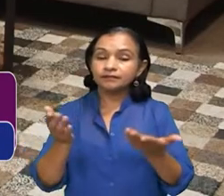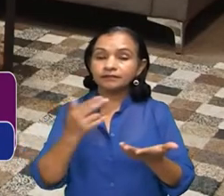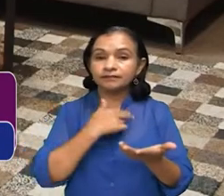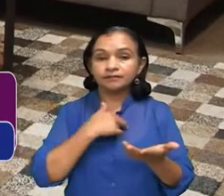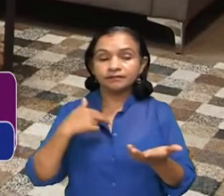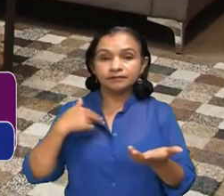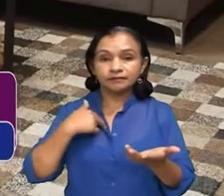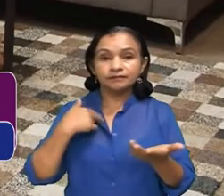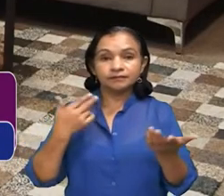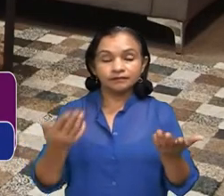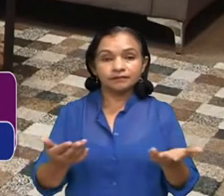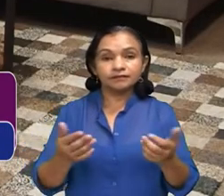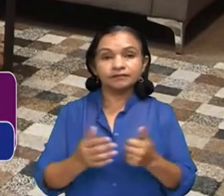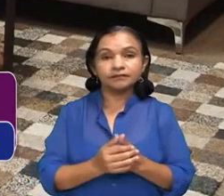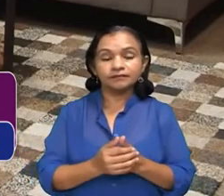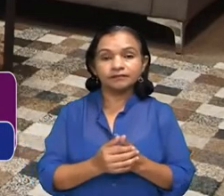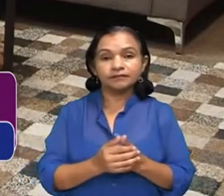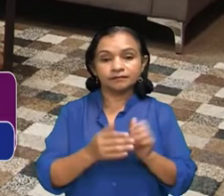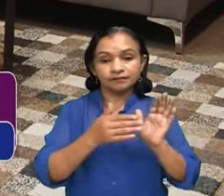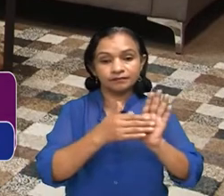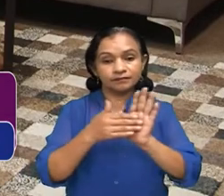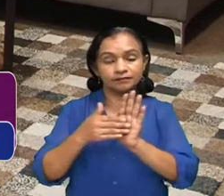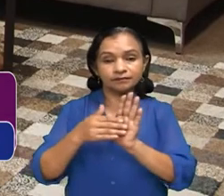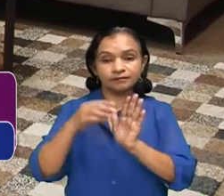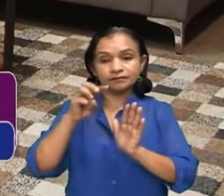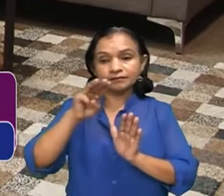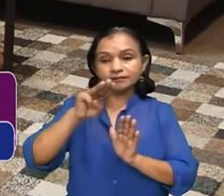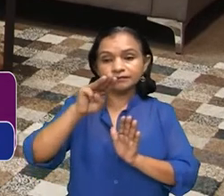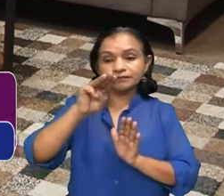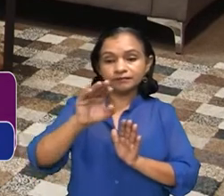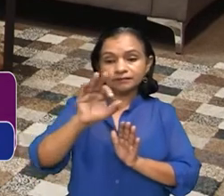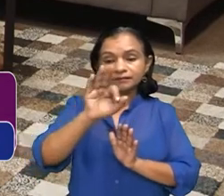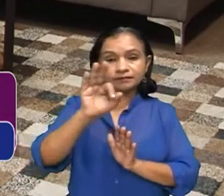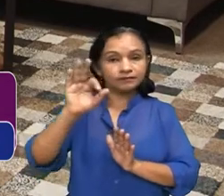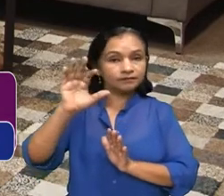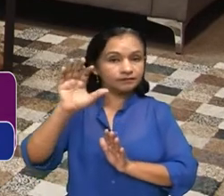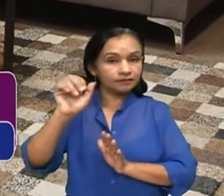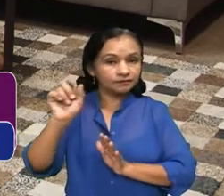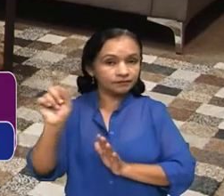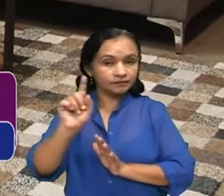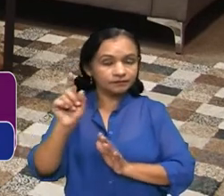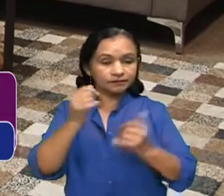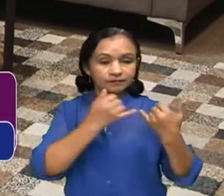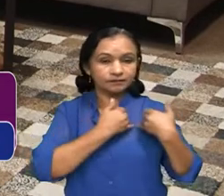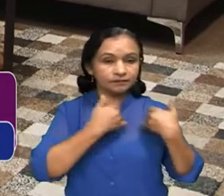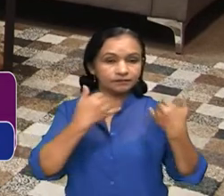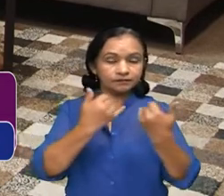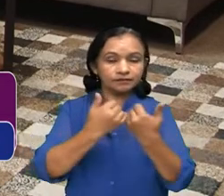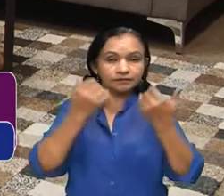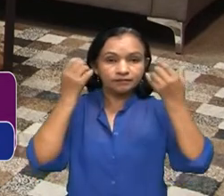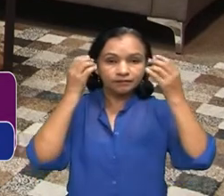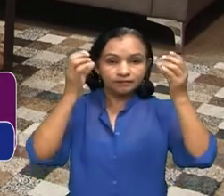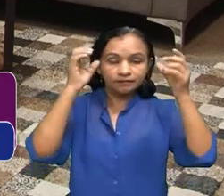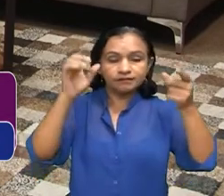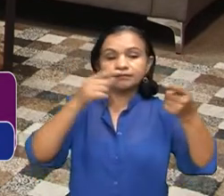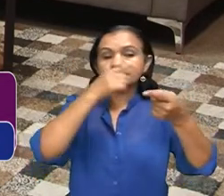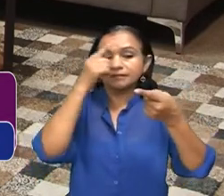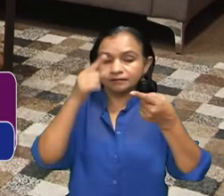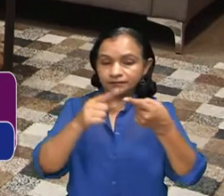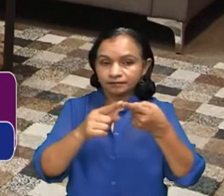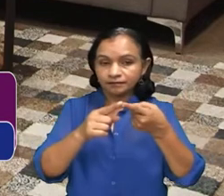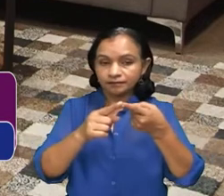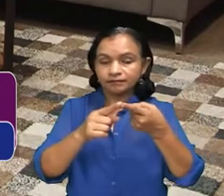quehaceres, ¿verdad? Porque el modelo no es solamente el MEFCA, sino que el Instituto Nicaragüense de Cultura, ¿verdad?,